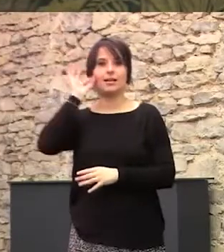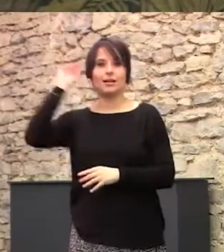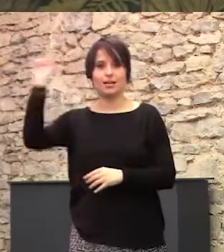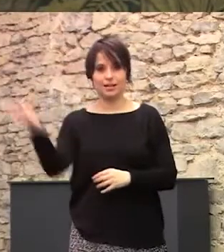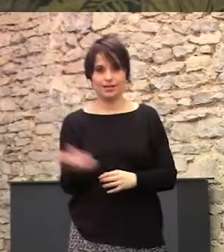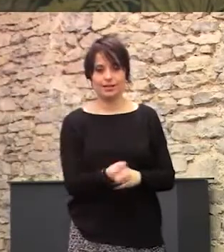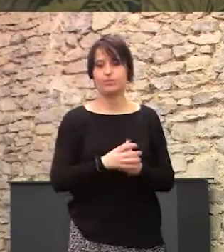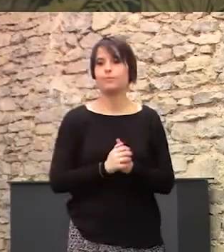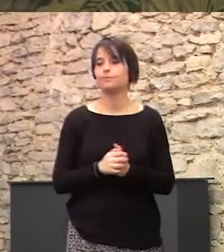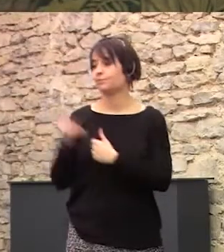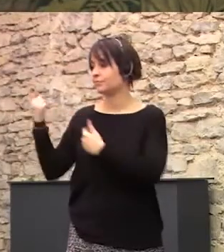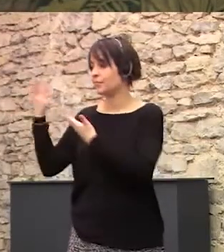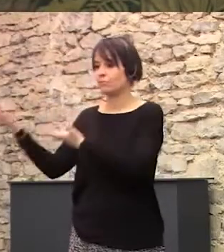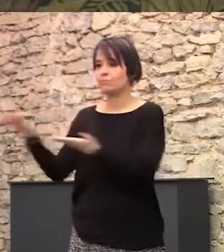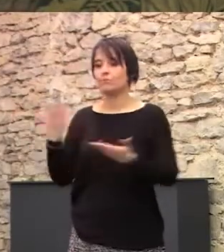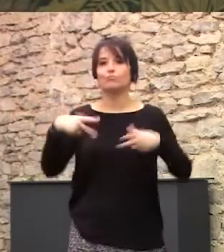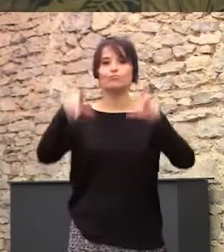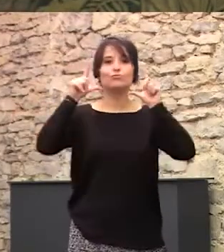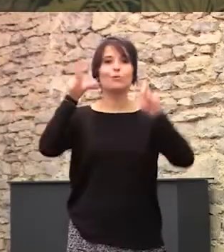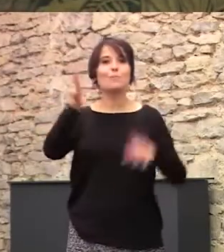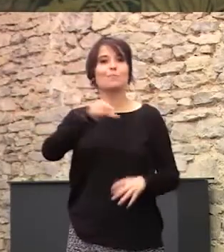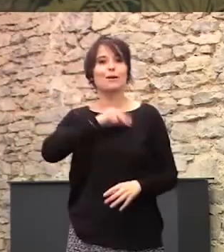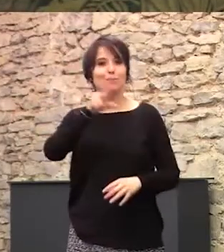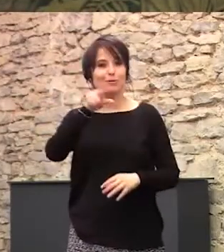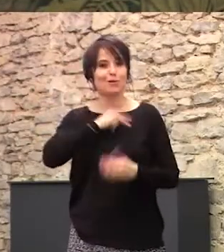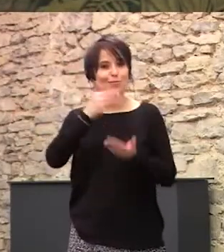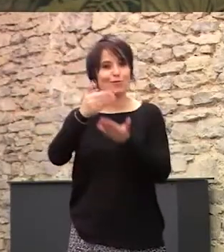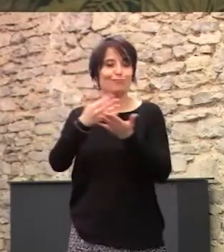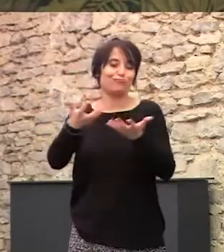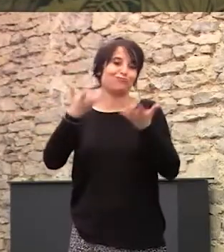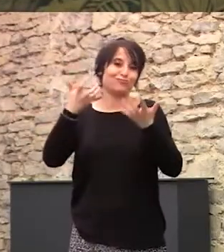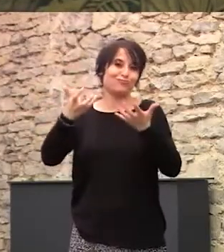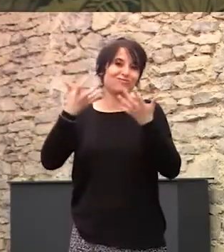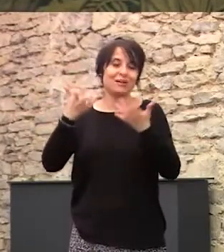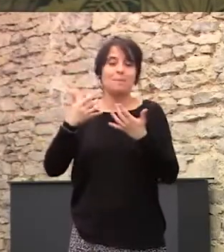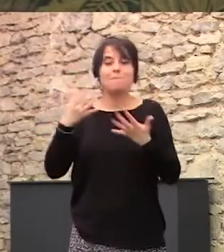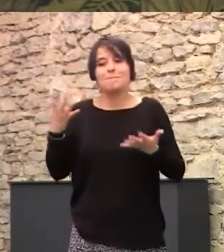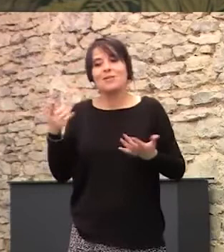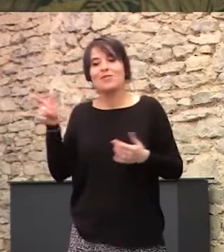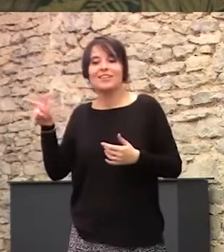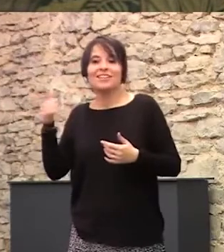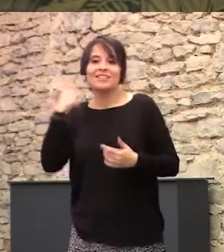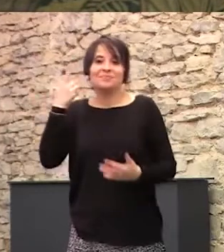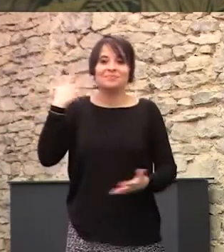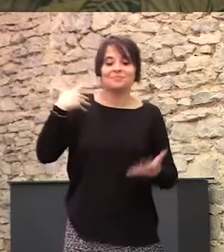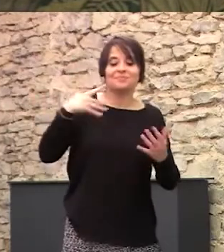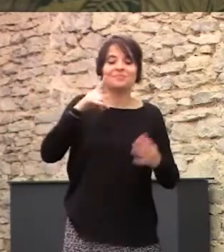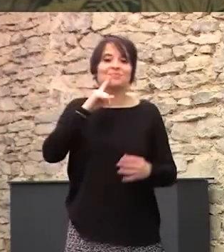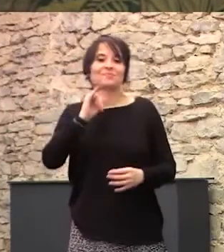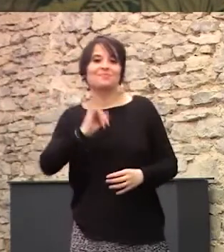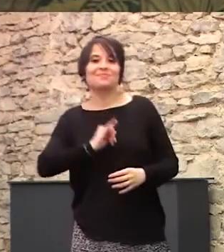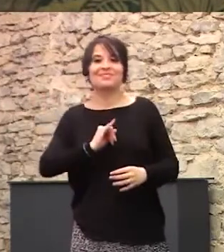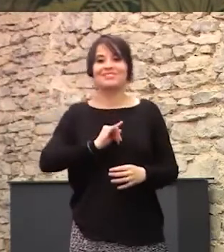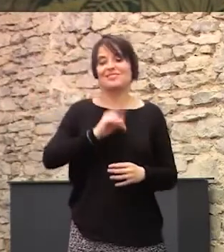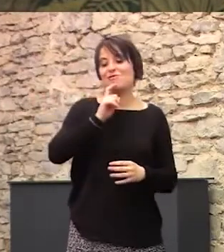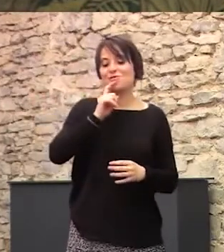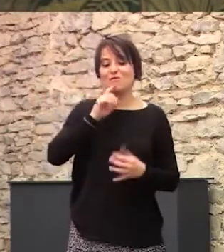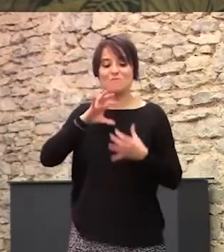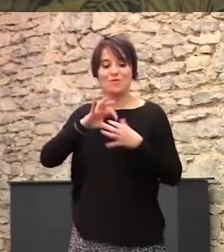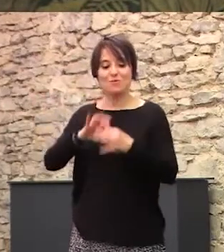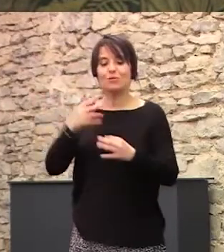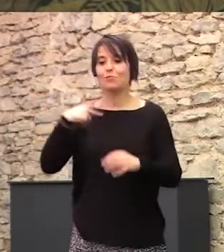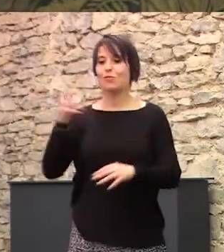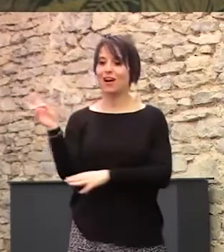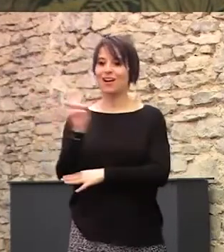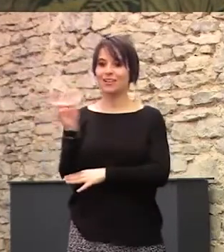Ha sido ganadora de algunos premios, pero ella dice que cómo se identifica como activista